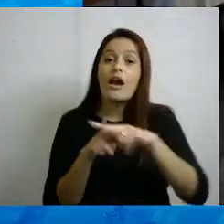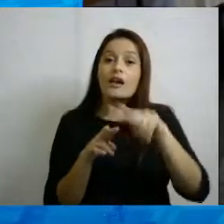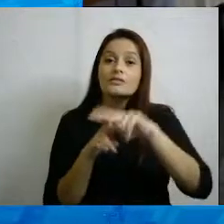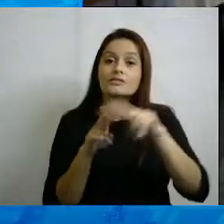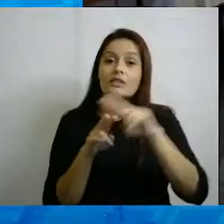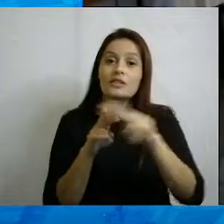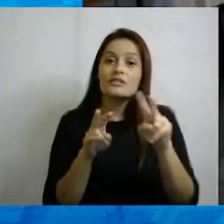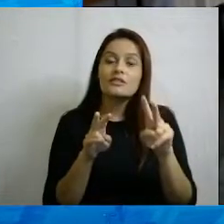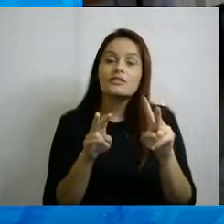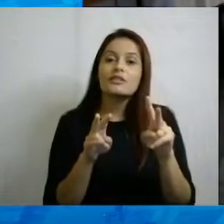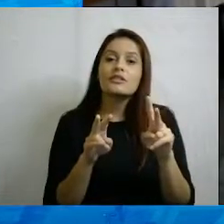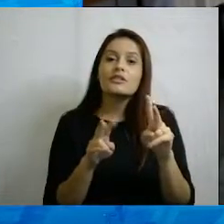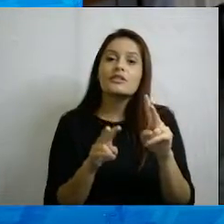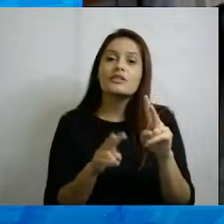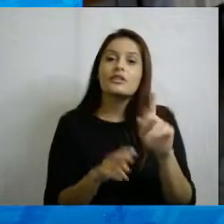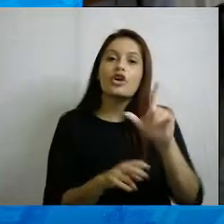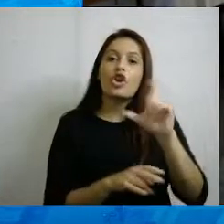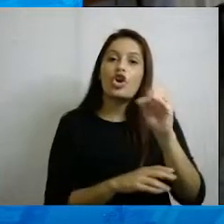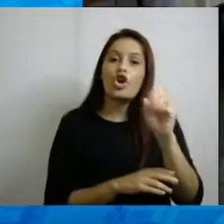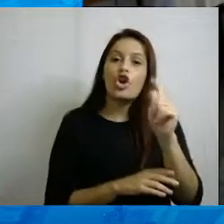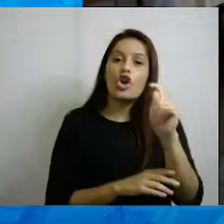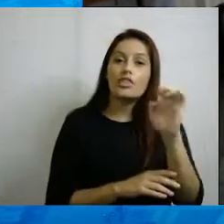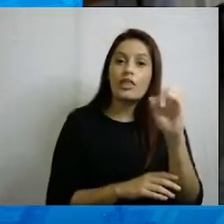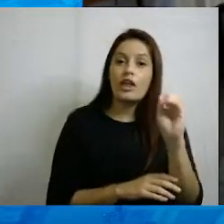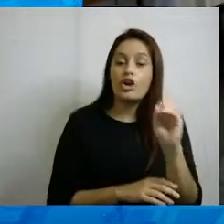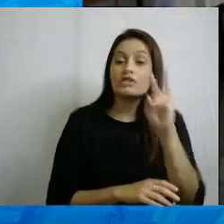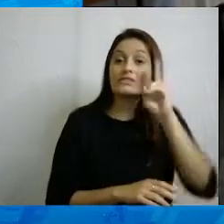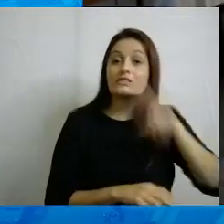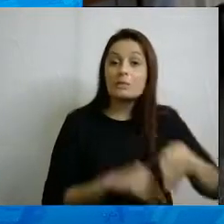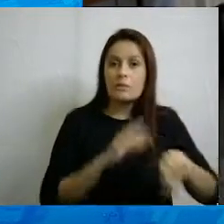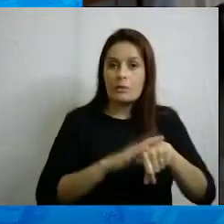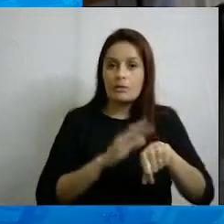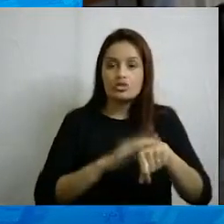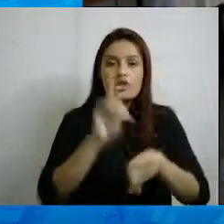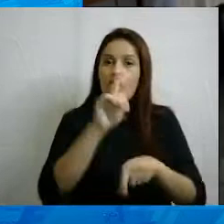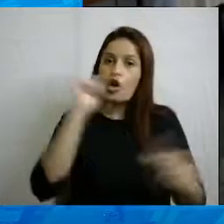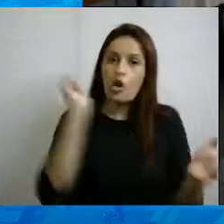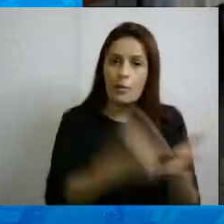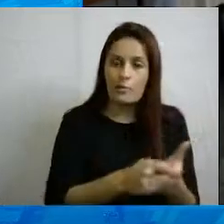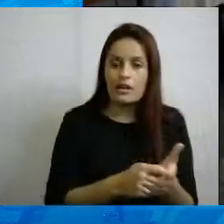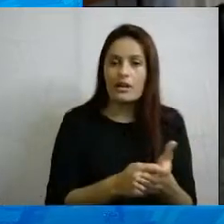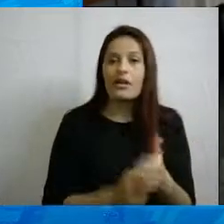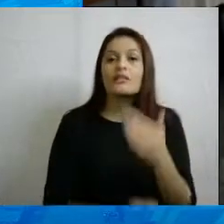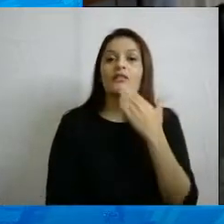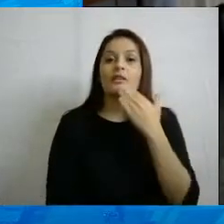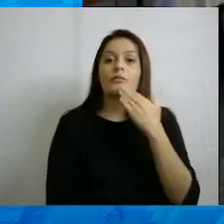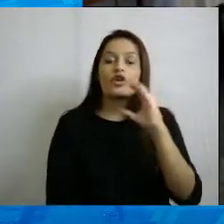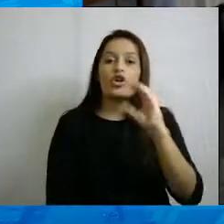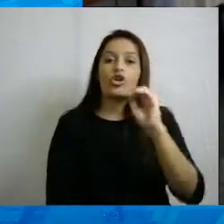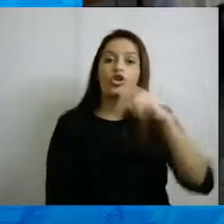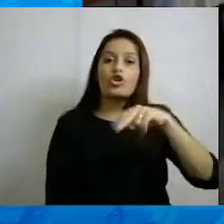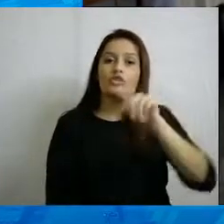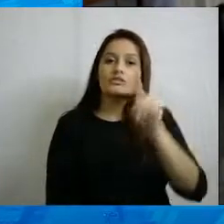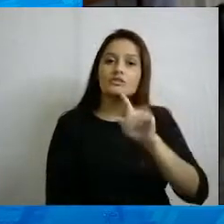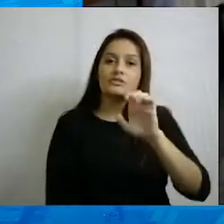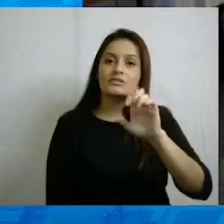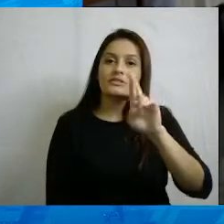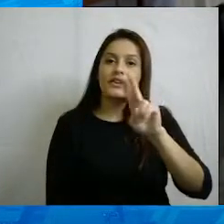campañas preventivas de loteos irregulares y también de que el conservador de bienes raíces, por favor, pare